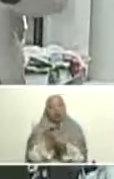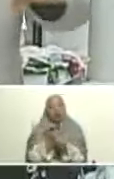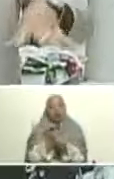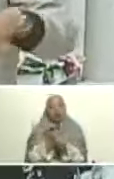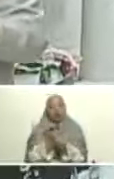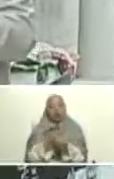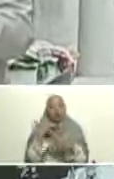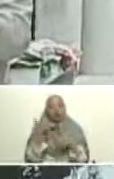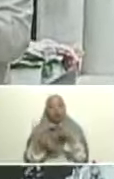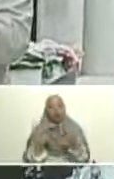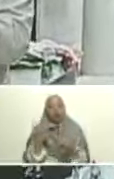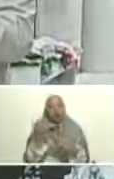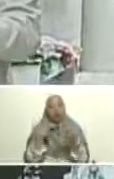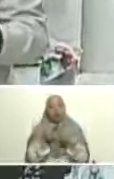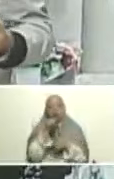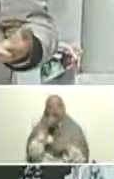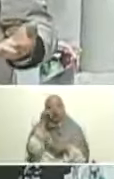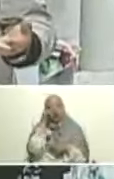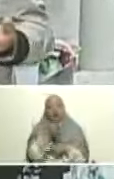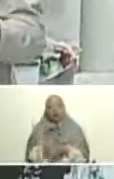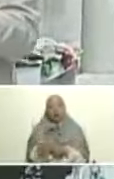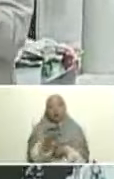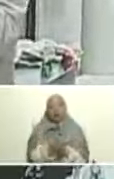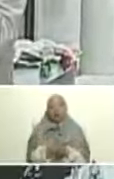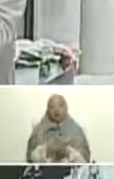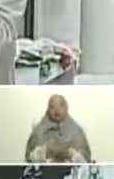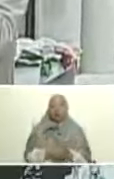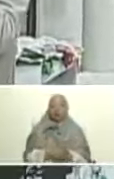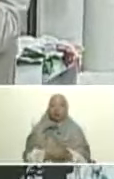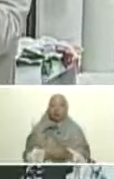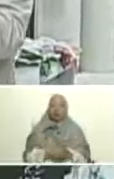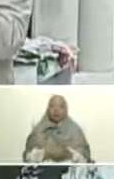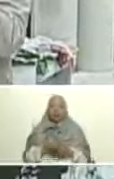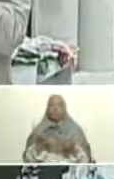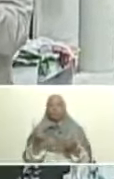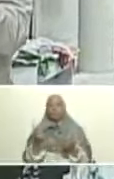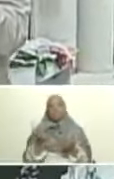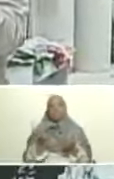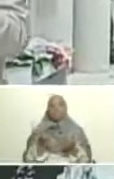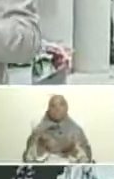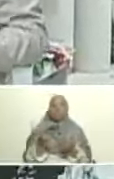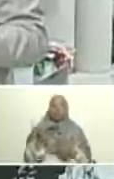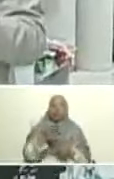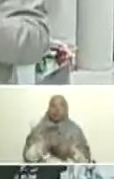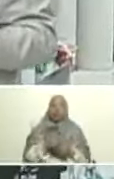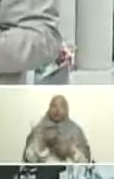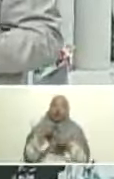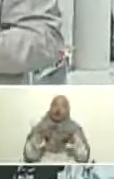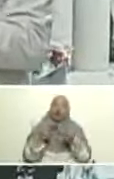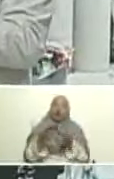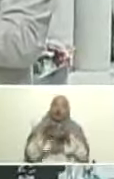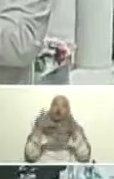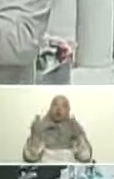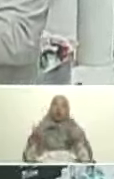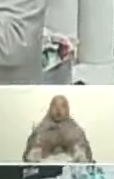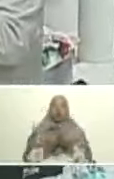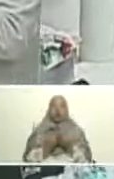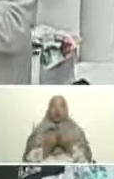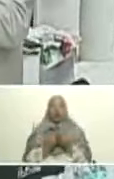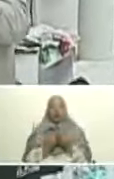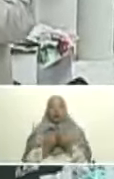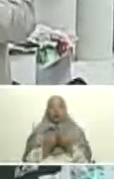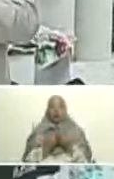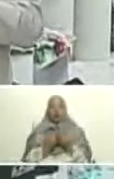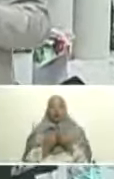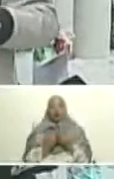genera actividad comercial y genera ingresos para una o varias familias. Así que